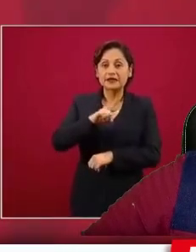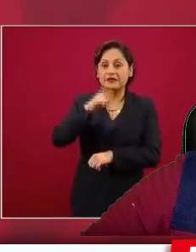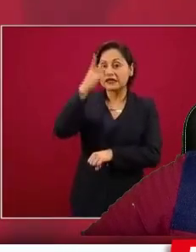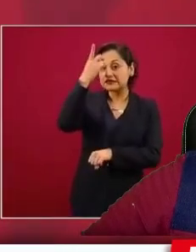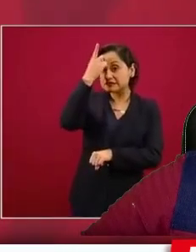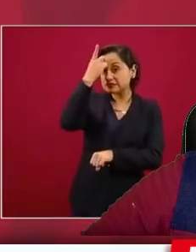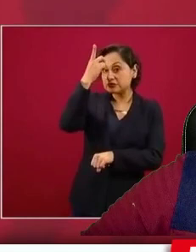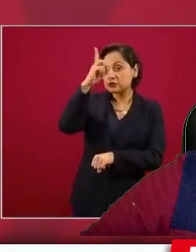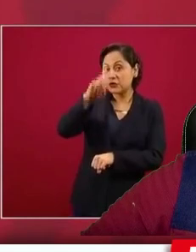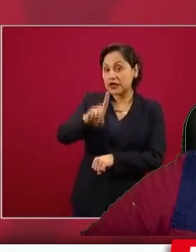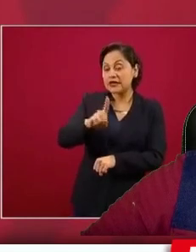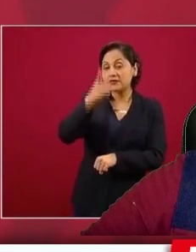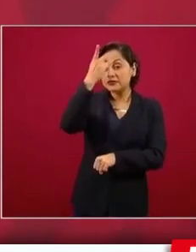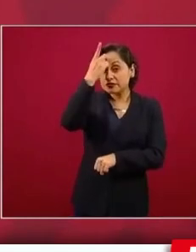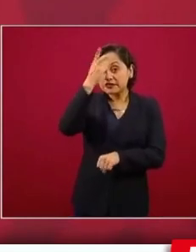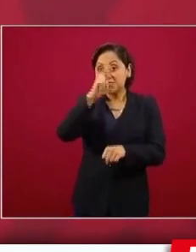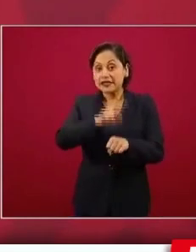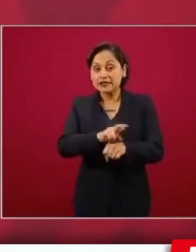ellos